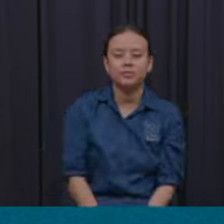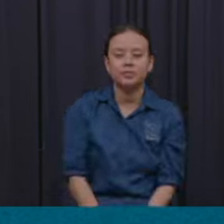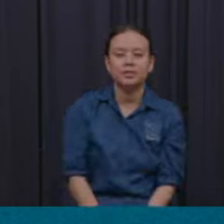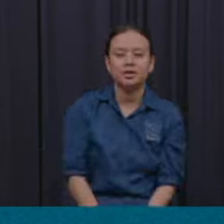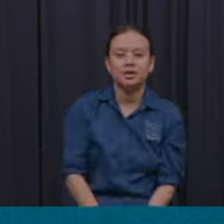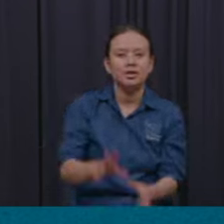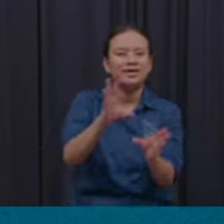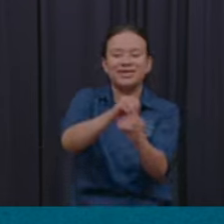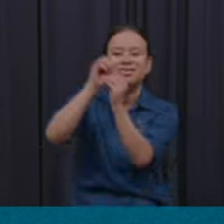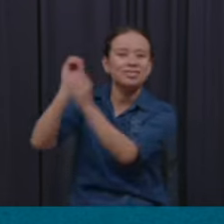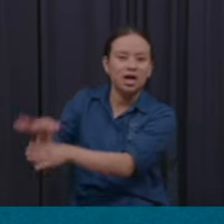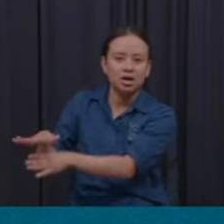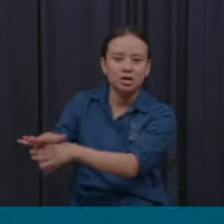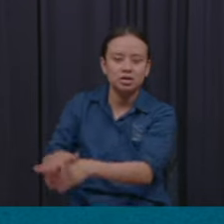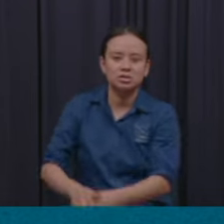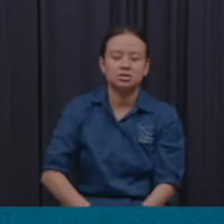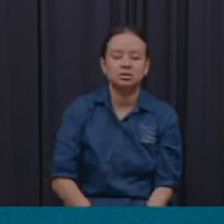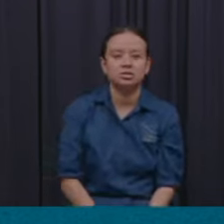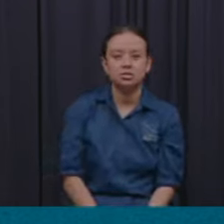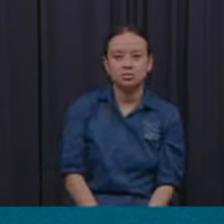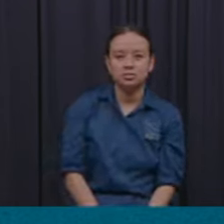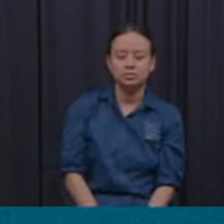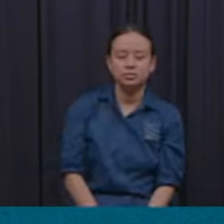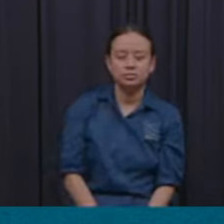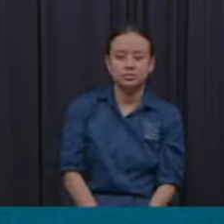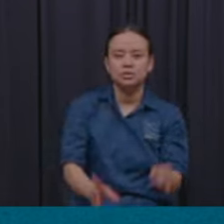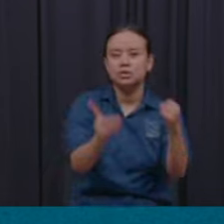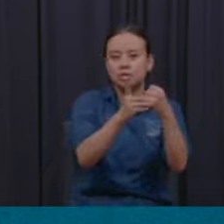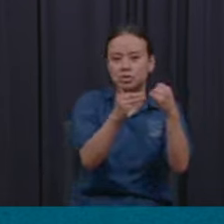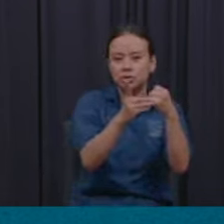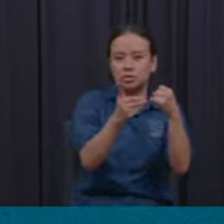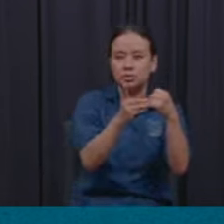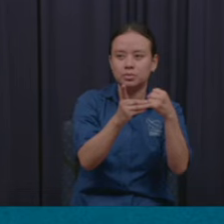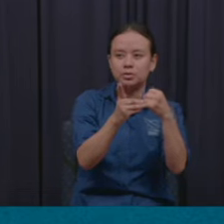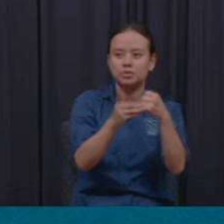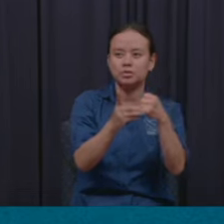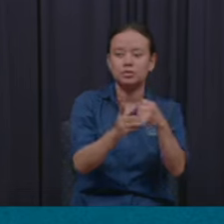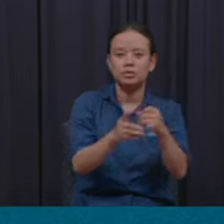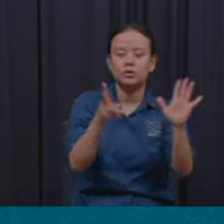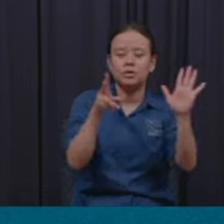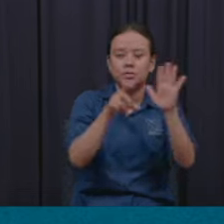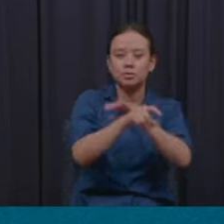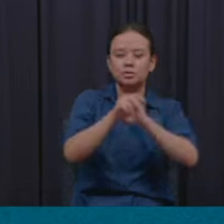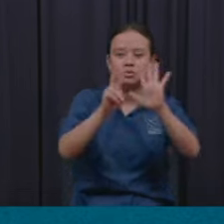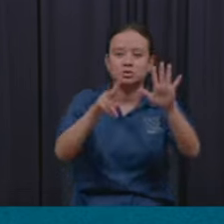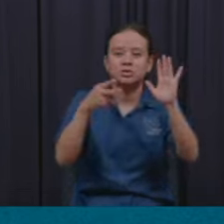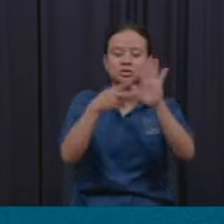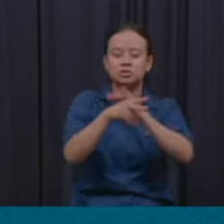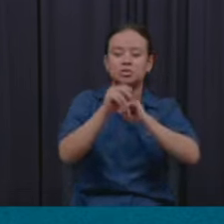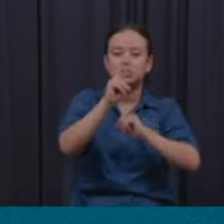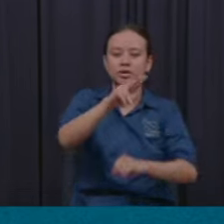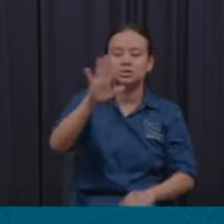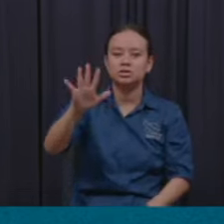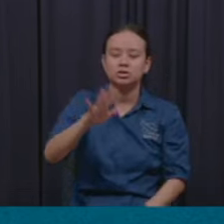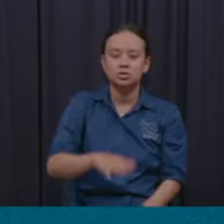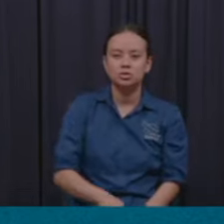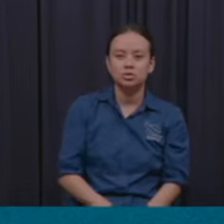Quite. Así lo dice Deuteronomio. Quema sus esculturas. No codicies ni plata ni